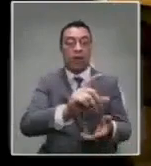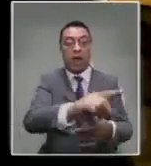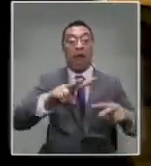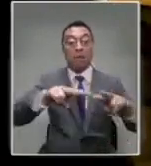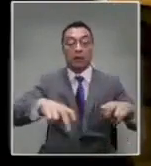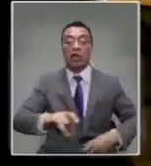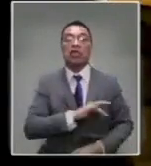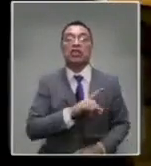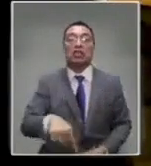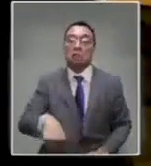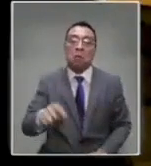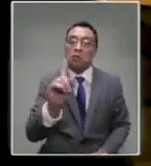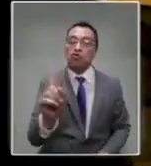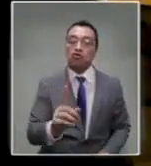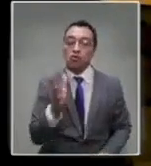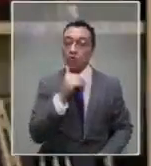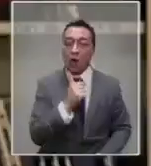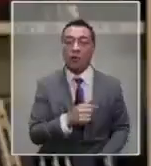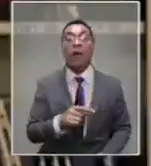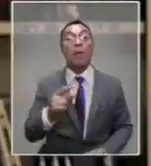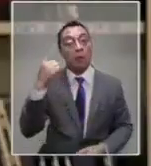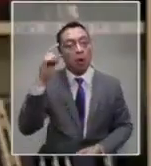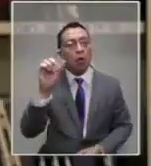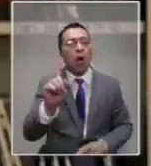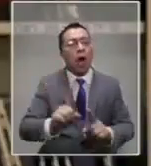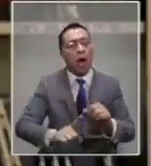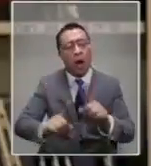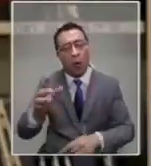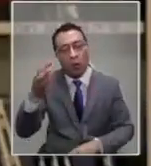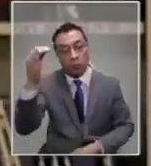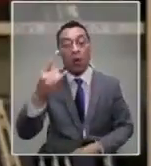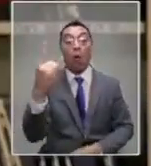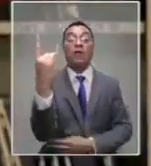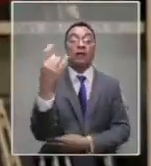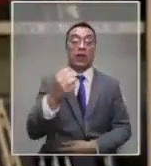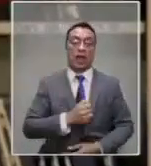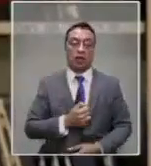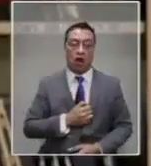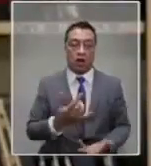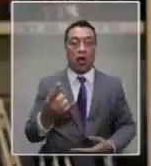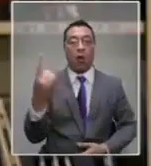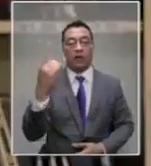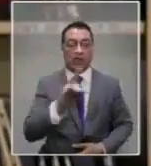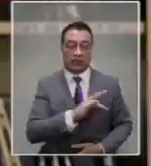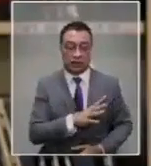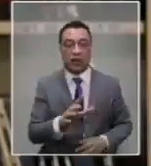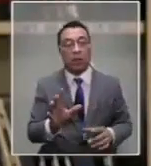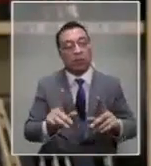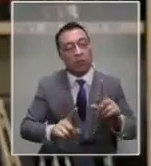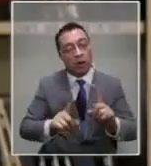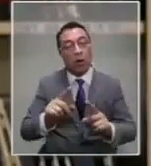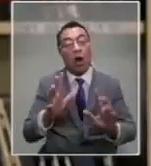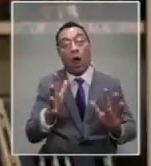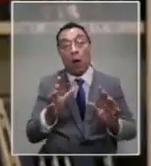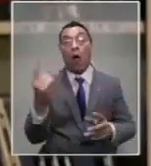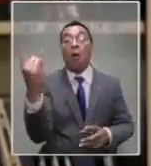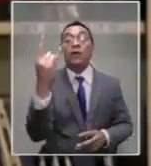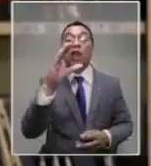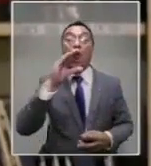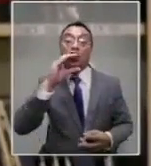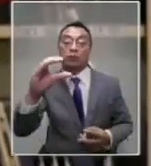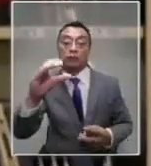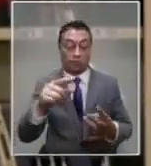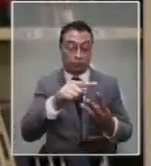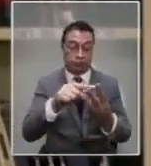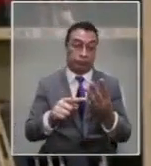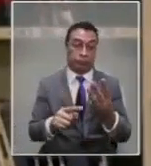investigación, aquí eso en Chile no existe. Salvo casos muy excepcionales como la Universidad Católica, la Universidad de Chile, probablemente la Universidad de